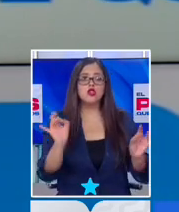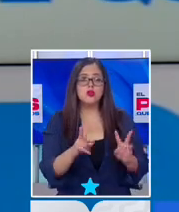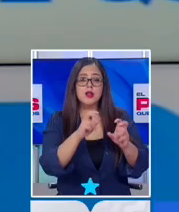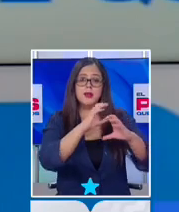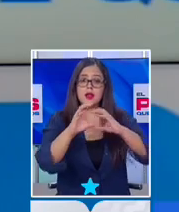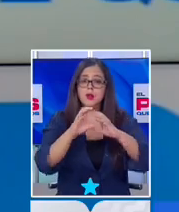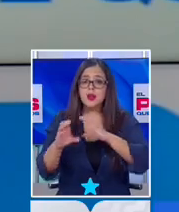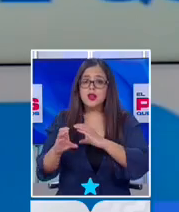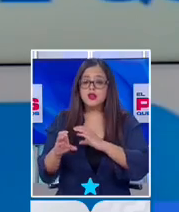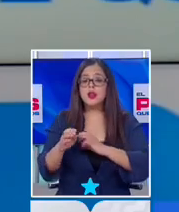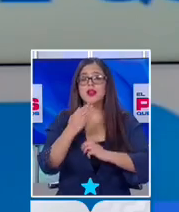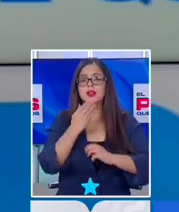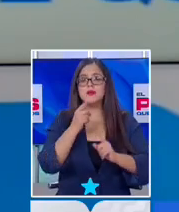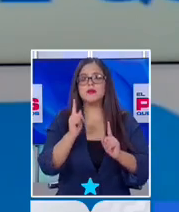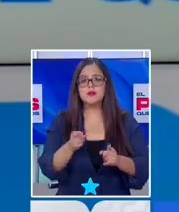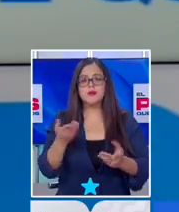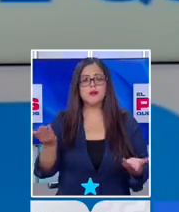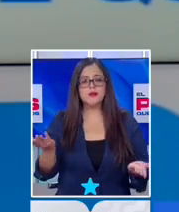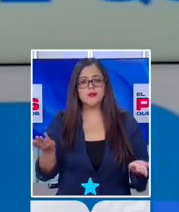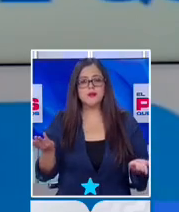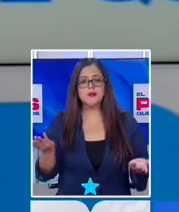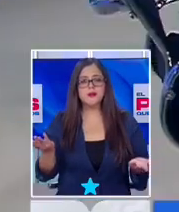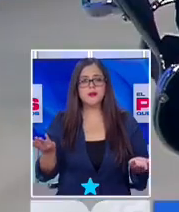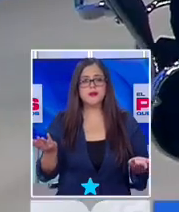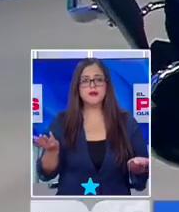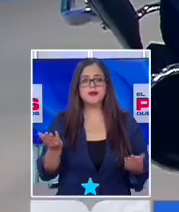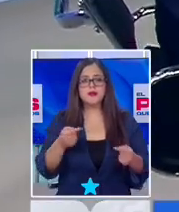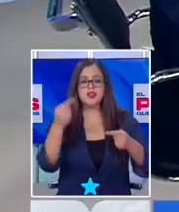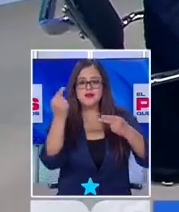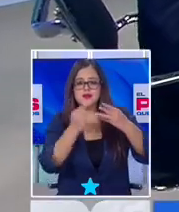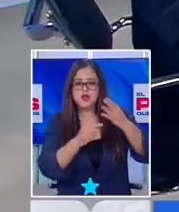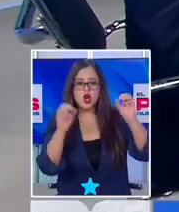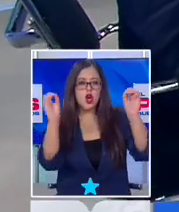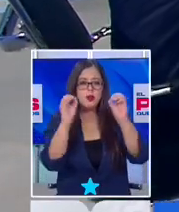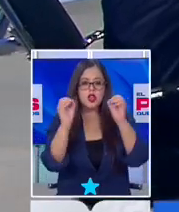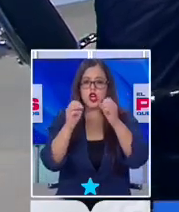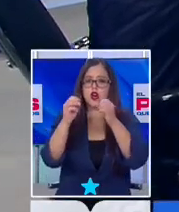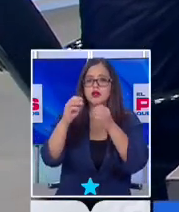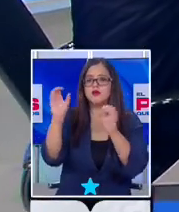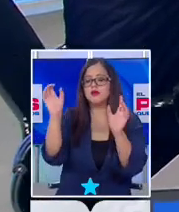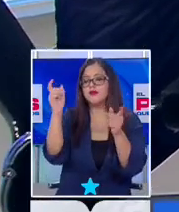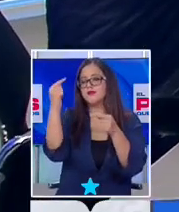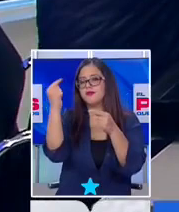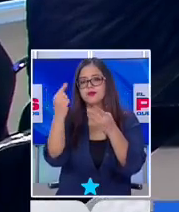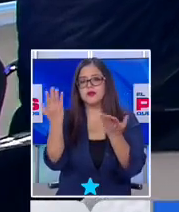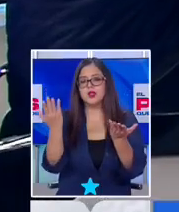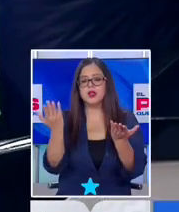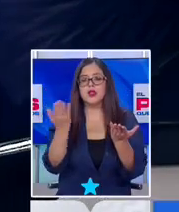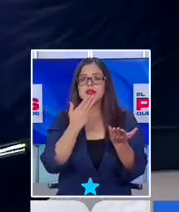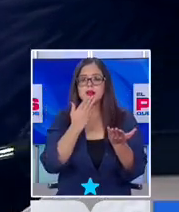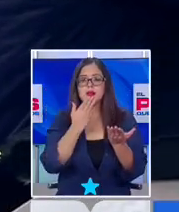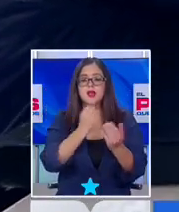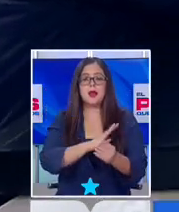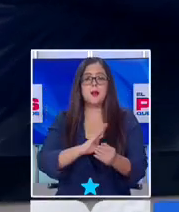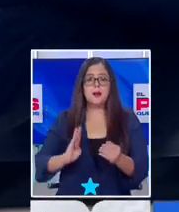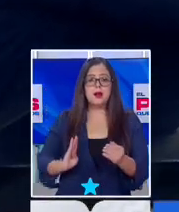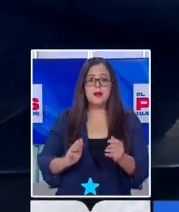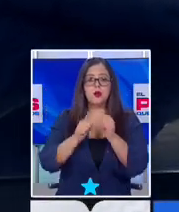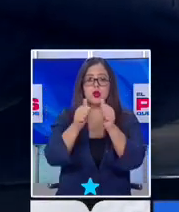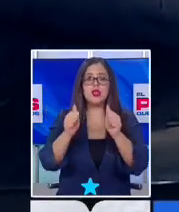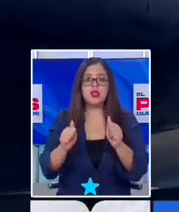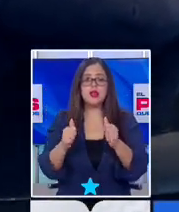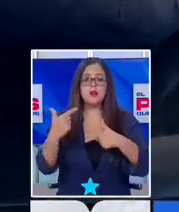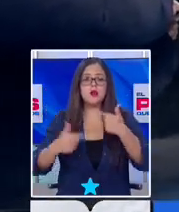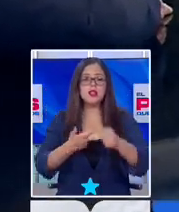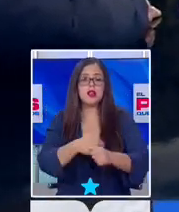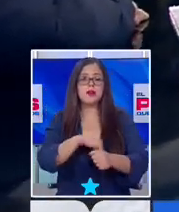comunicacional aquí tiene que buscarse los puntos de vista también miembros de autoridades políticas españolas que dice no hay que